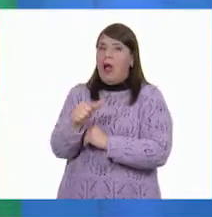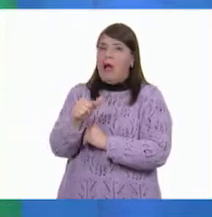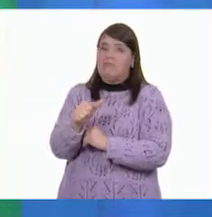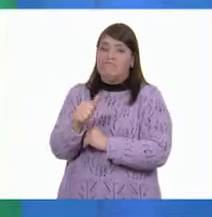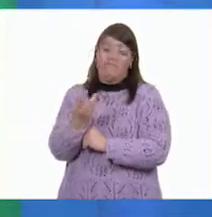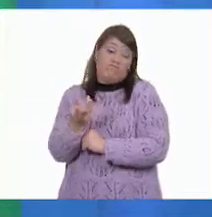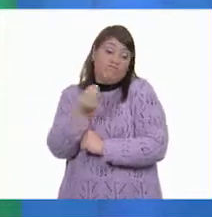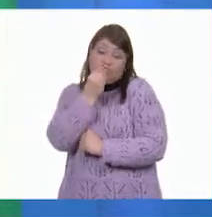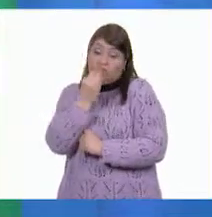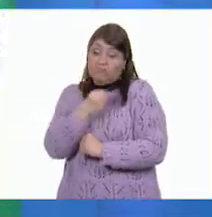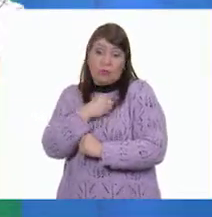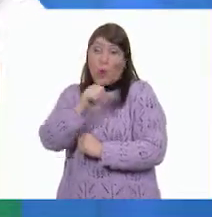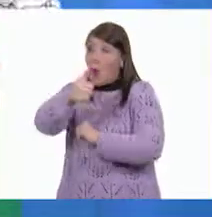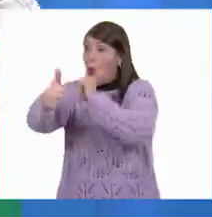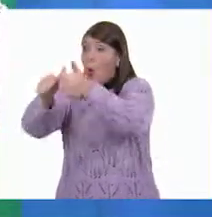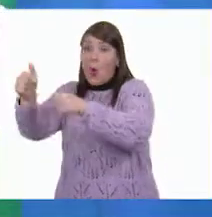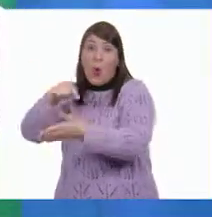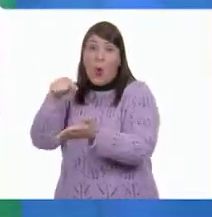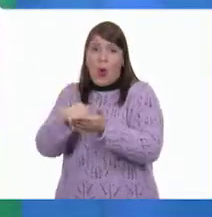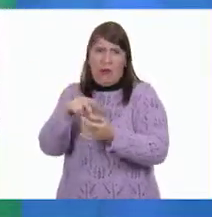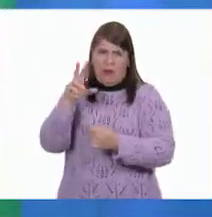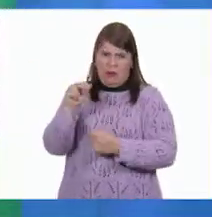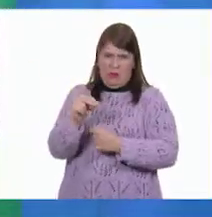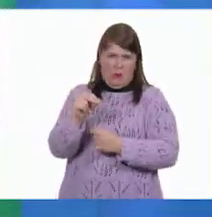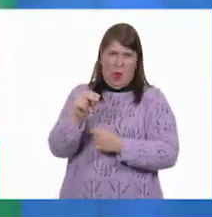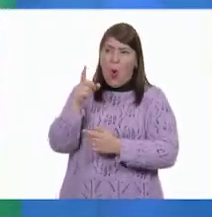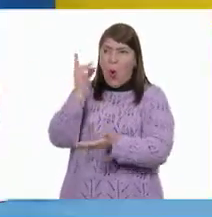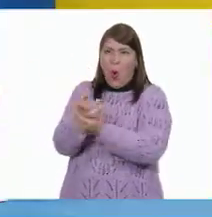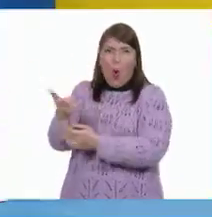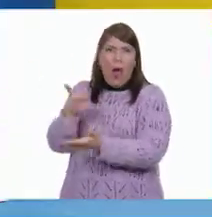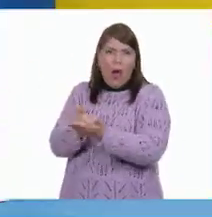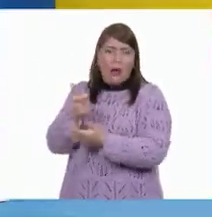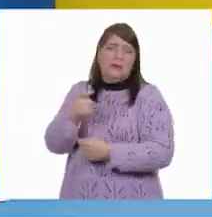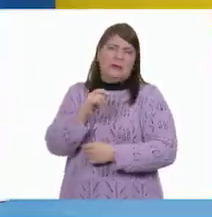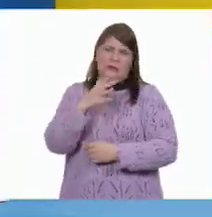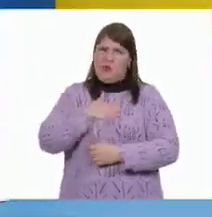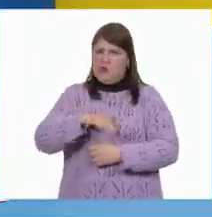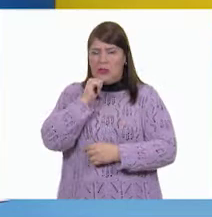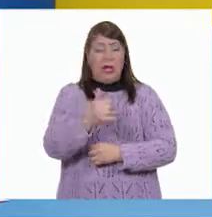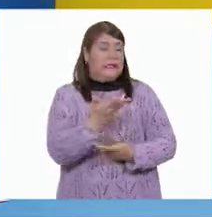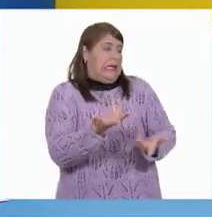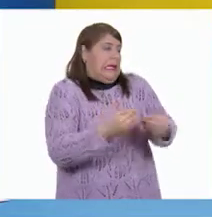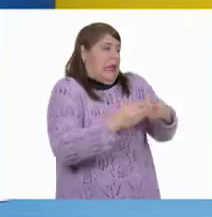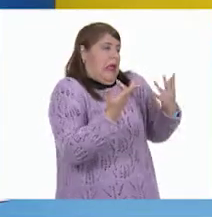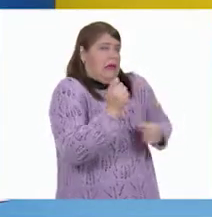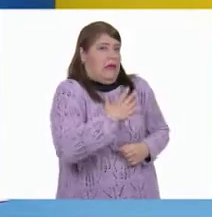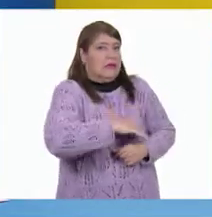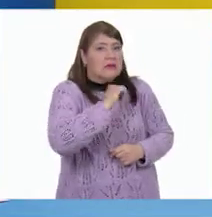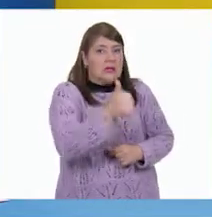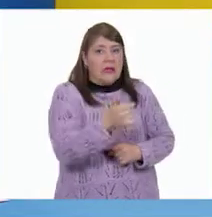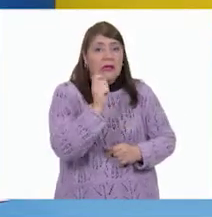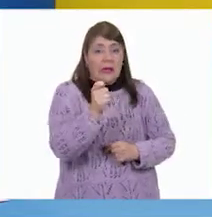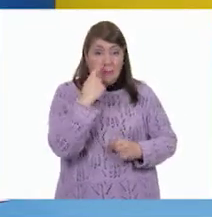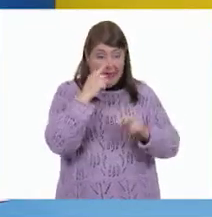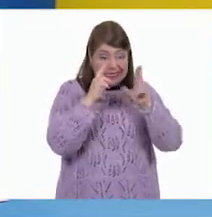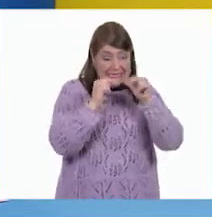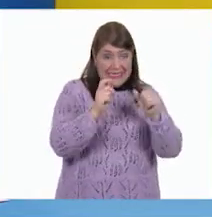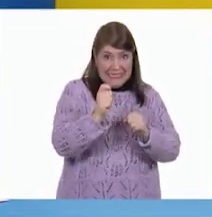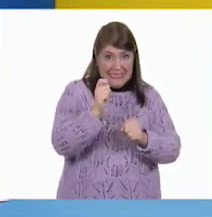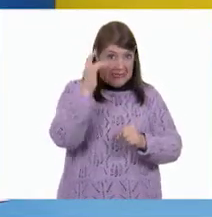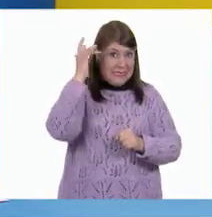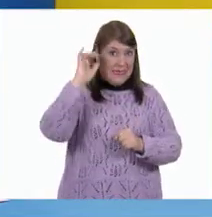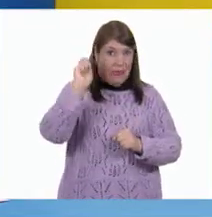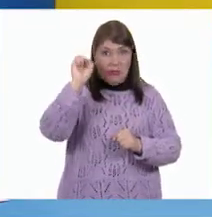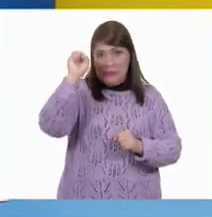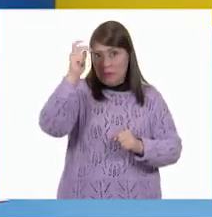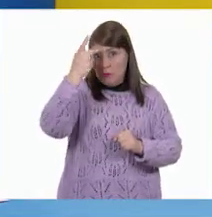a solo comprarles a ellos. No, maestra, esto es una injusticia. Claro que lo es. Por ejemplo, en la hacienda de San Isidro, en San Luis